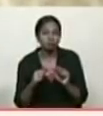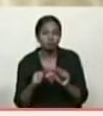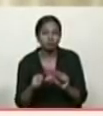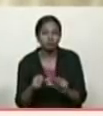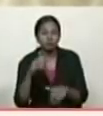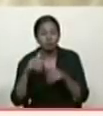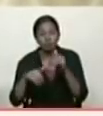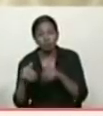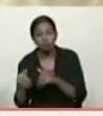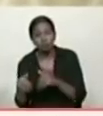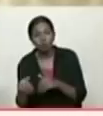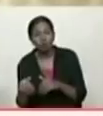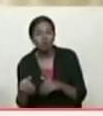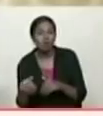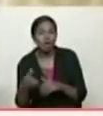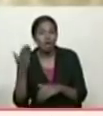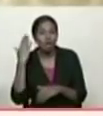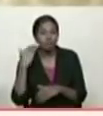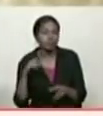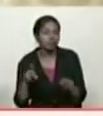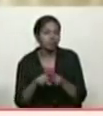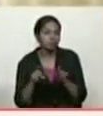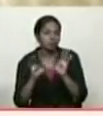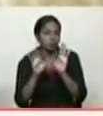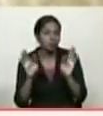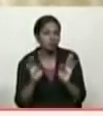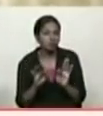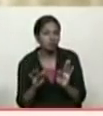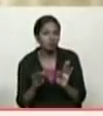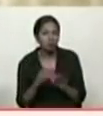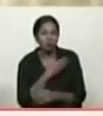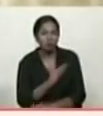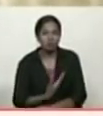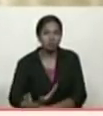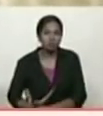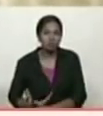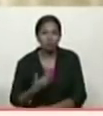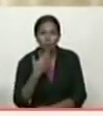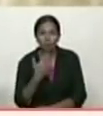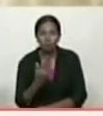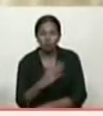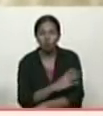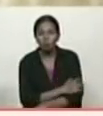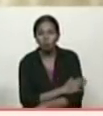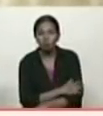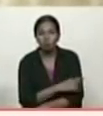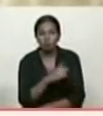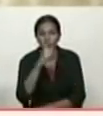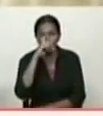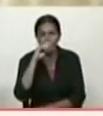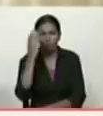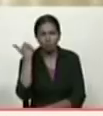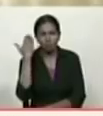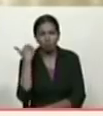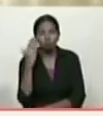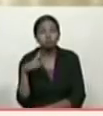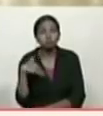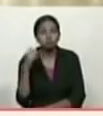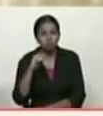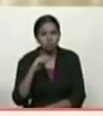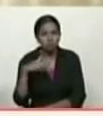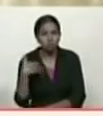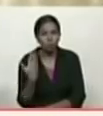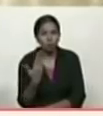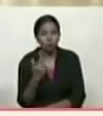como se adelantaron las presidenciales por solicitud de la oposición venezolana el año pasado? Por supuesto que se puede. En